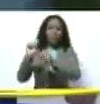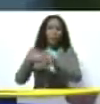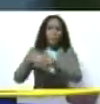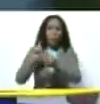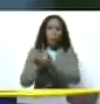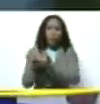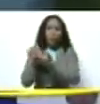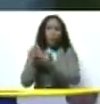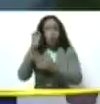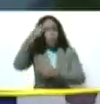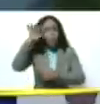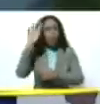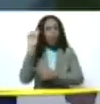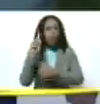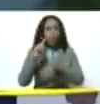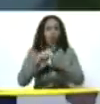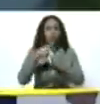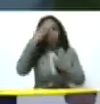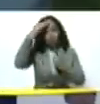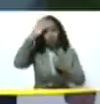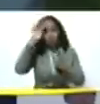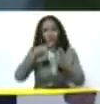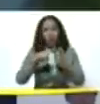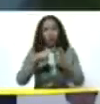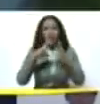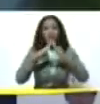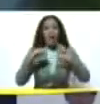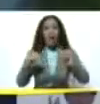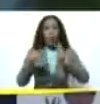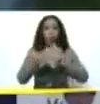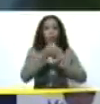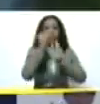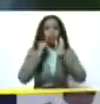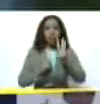de Venezuela, Cuba y Nicaragua.